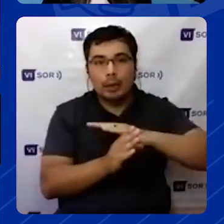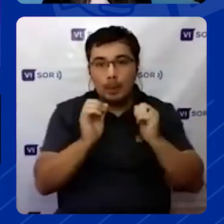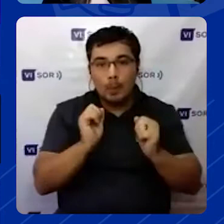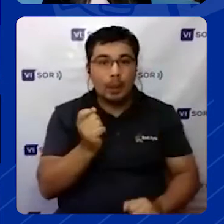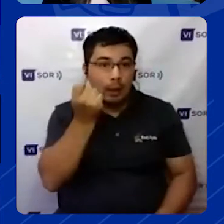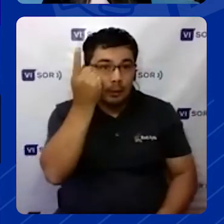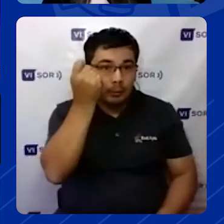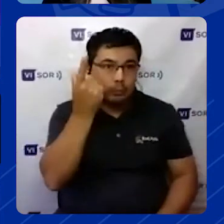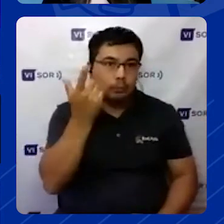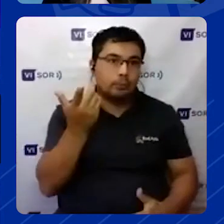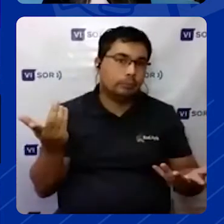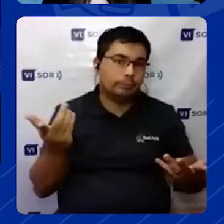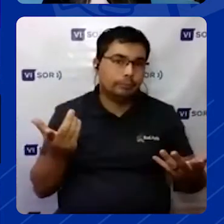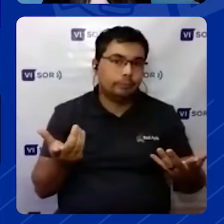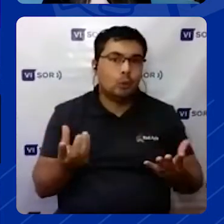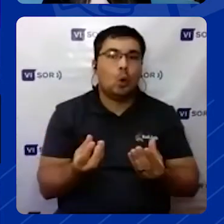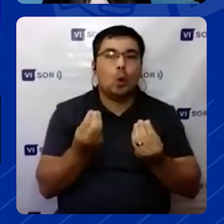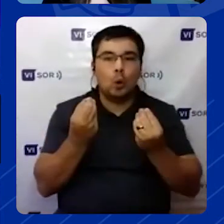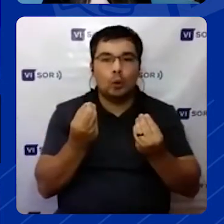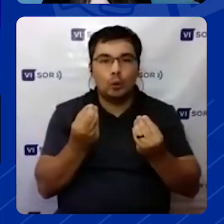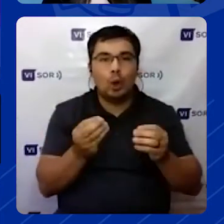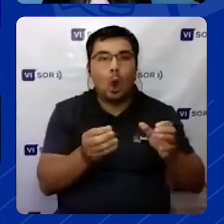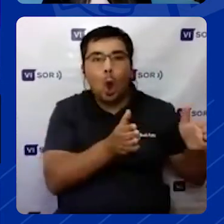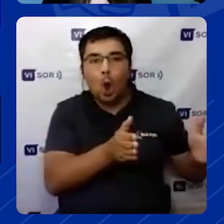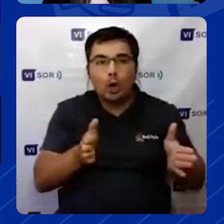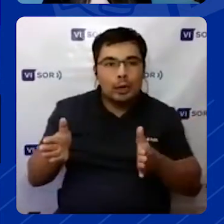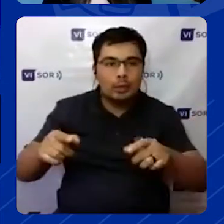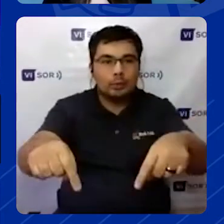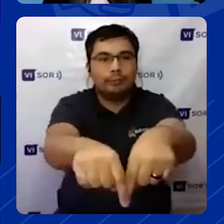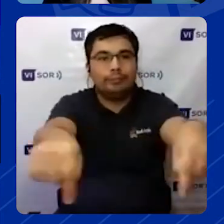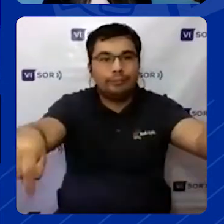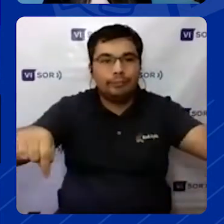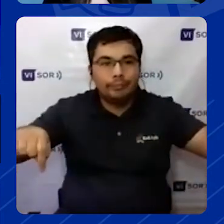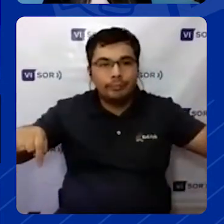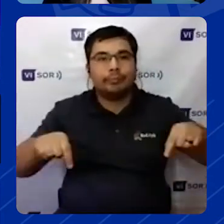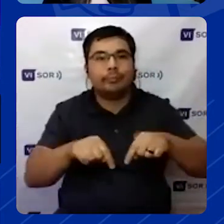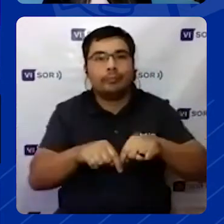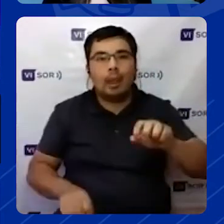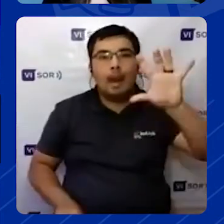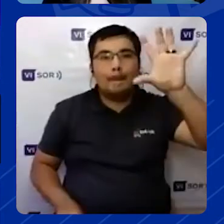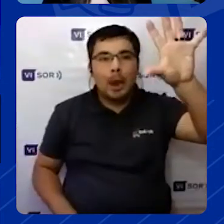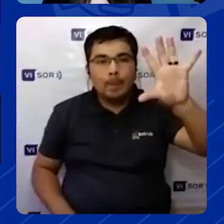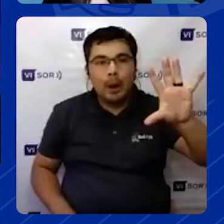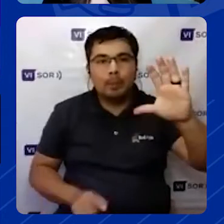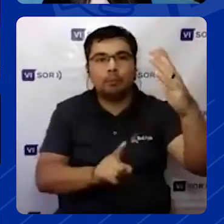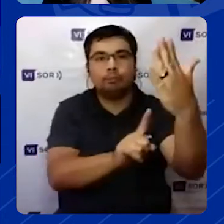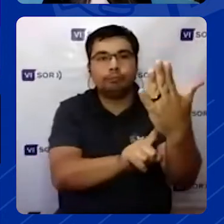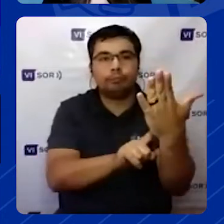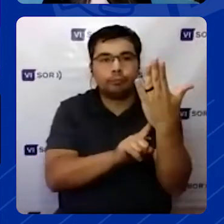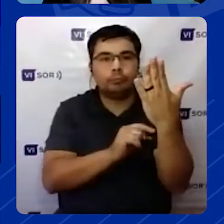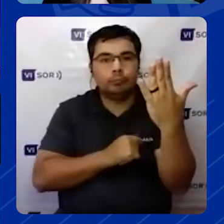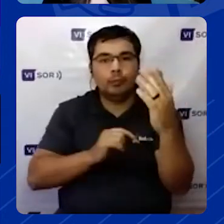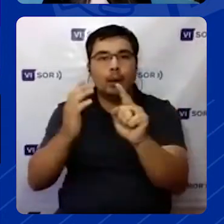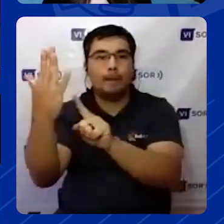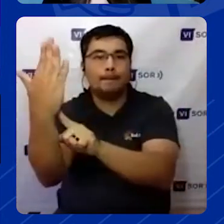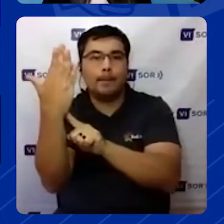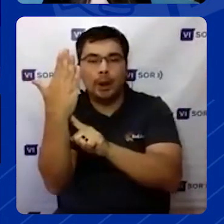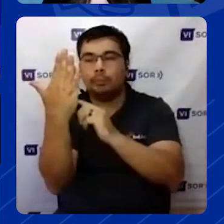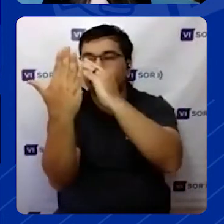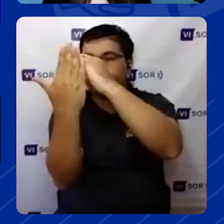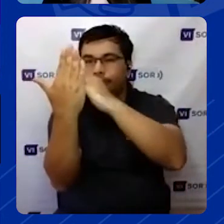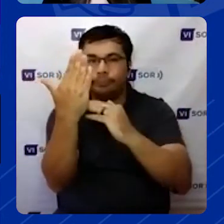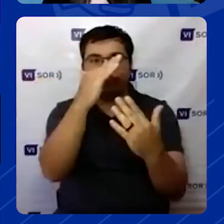tiene que ver con la ordenación del espacio, tiene que ver con una señalización que tenga en cuenta unos criterios en donde se incluyan a lo